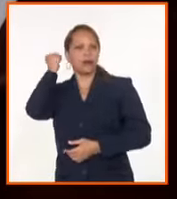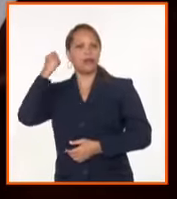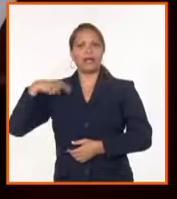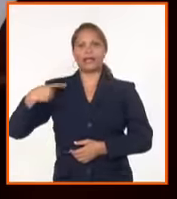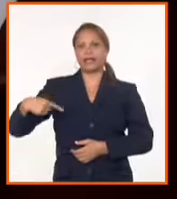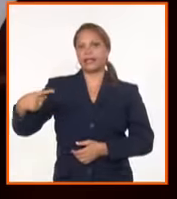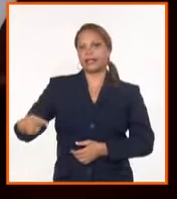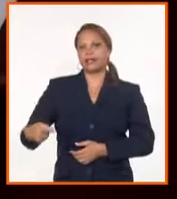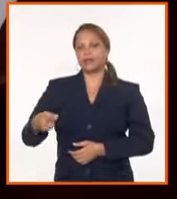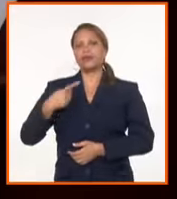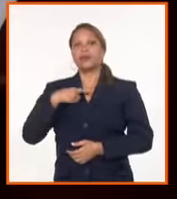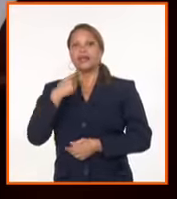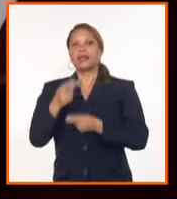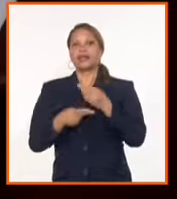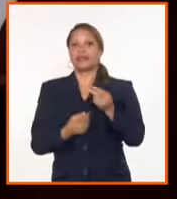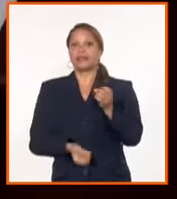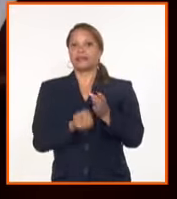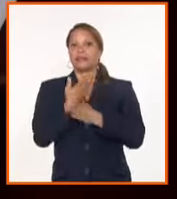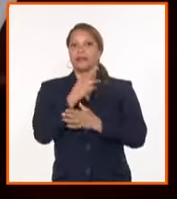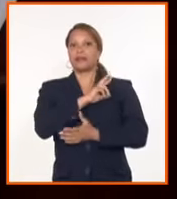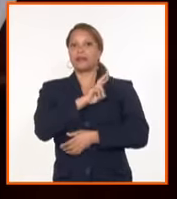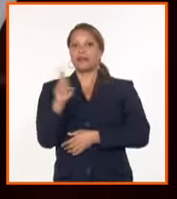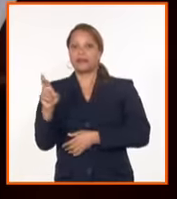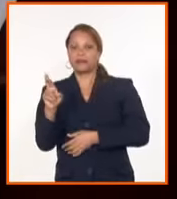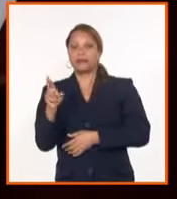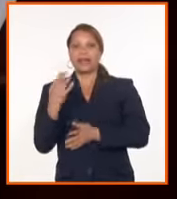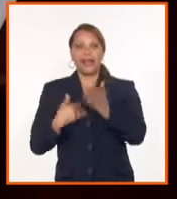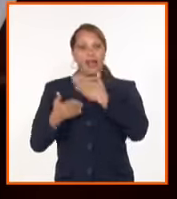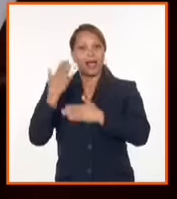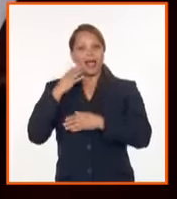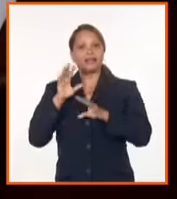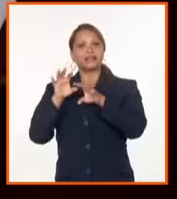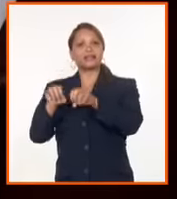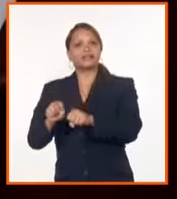la generación que hizo la revolución. Asaltaron el Moncada,